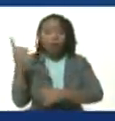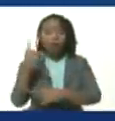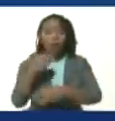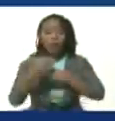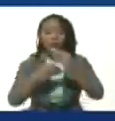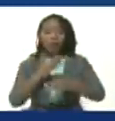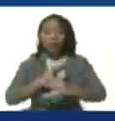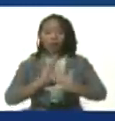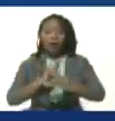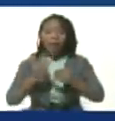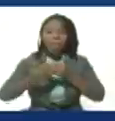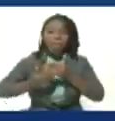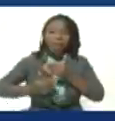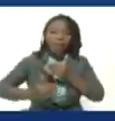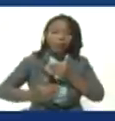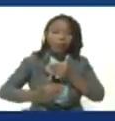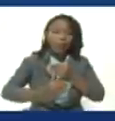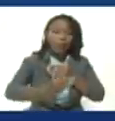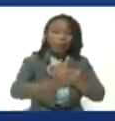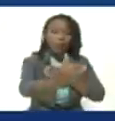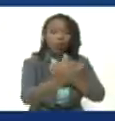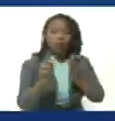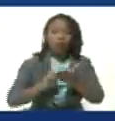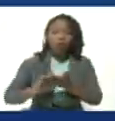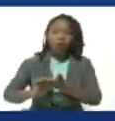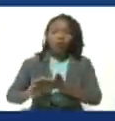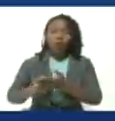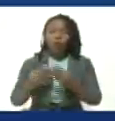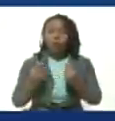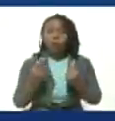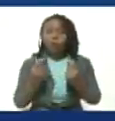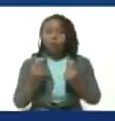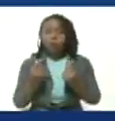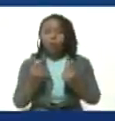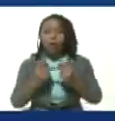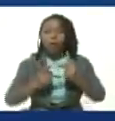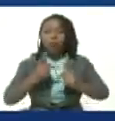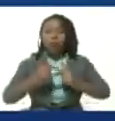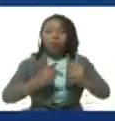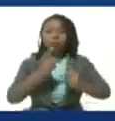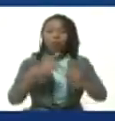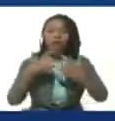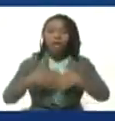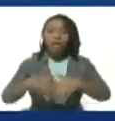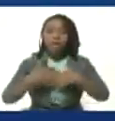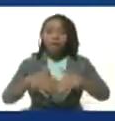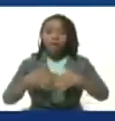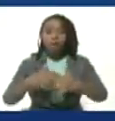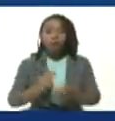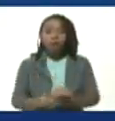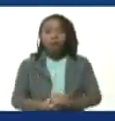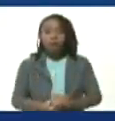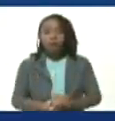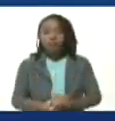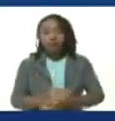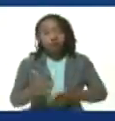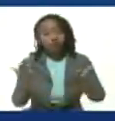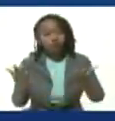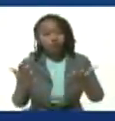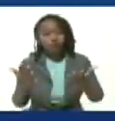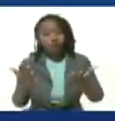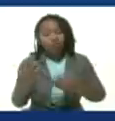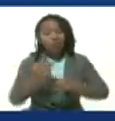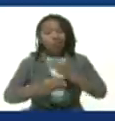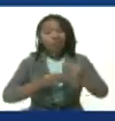vamos avanzando, una recuperación económica, productiva, industrial, que está